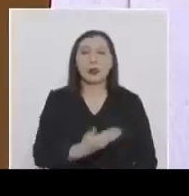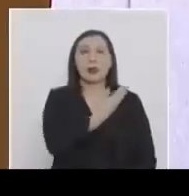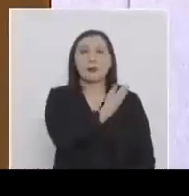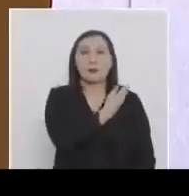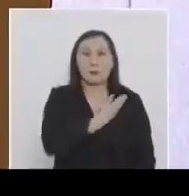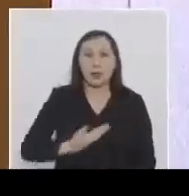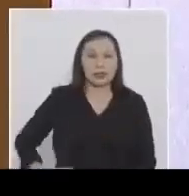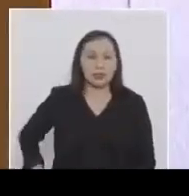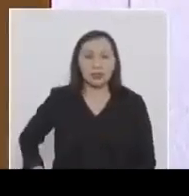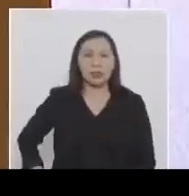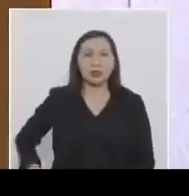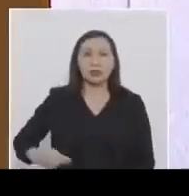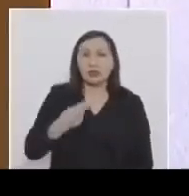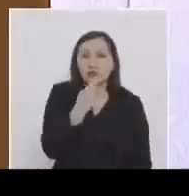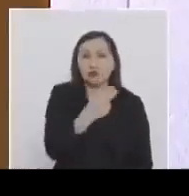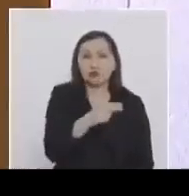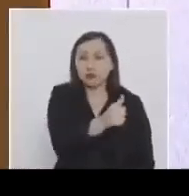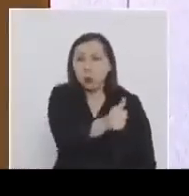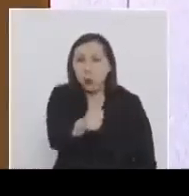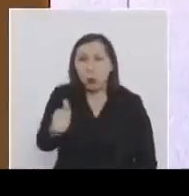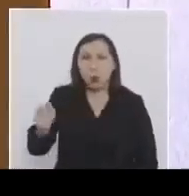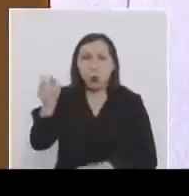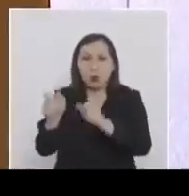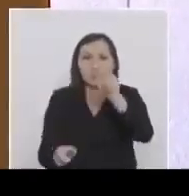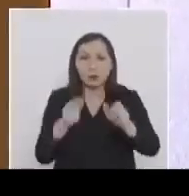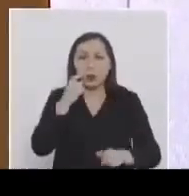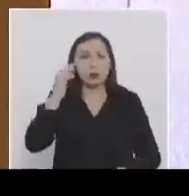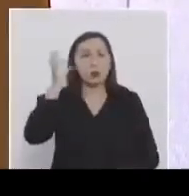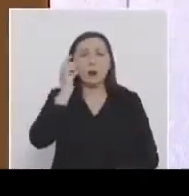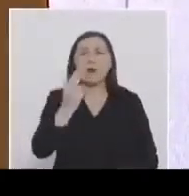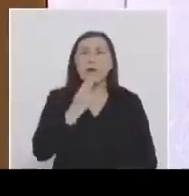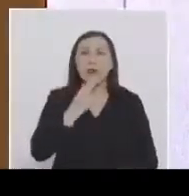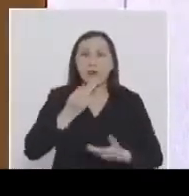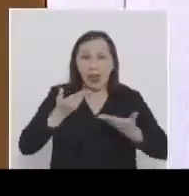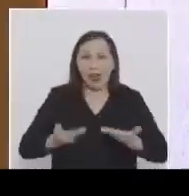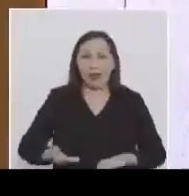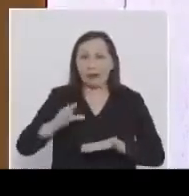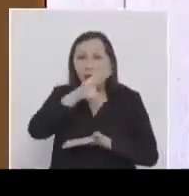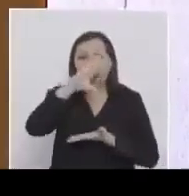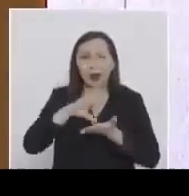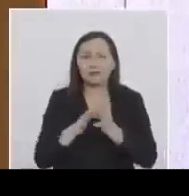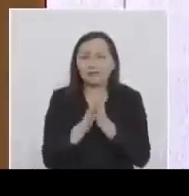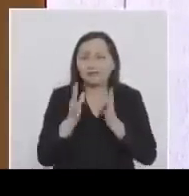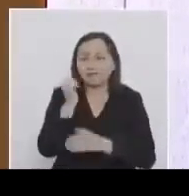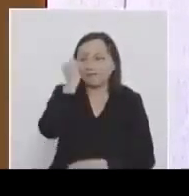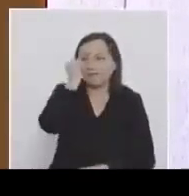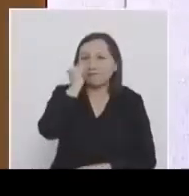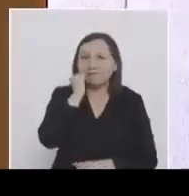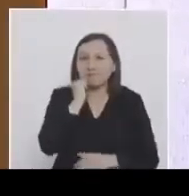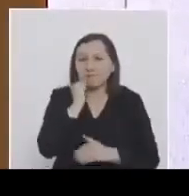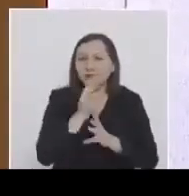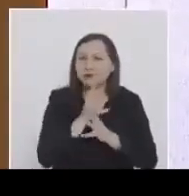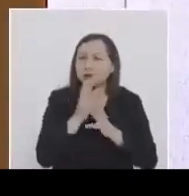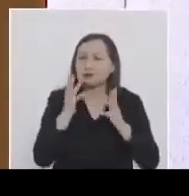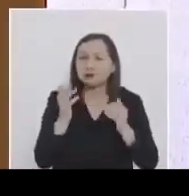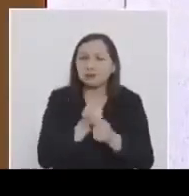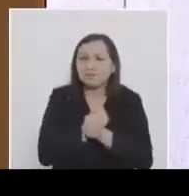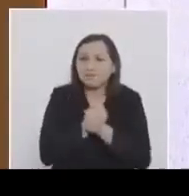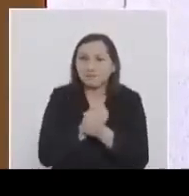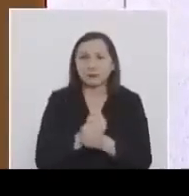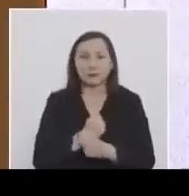Presidente de todas y todos los que habitamos este país que tanto queremos y cuánto queremos a